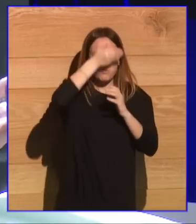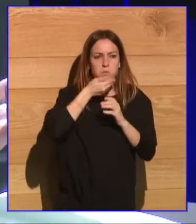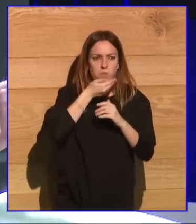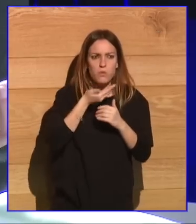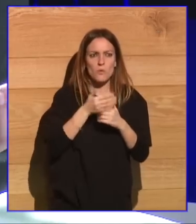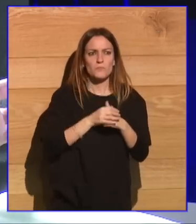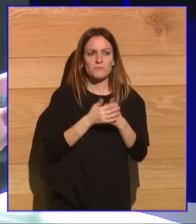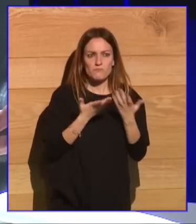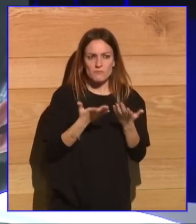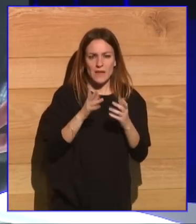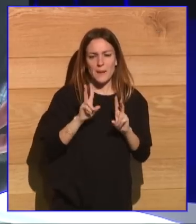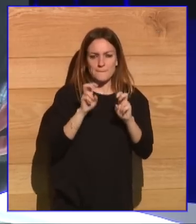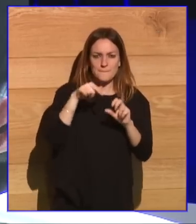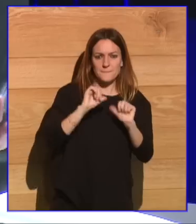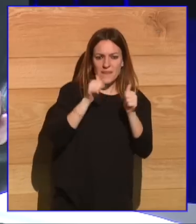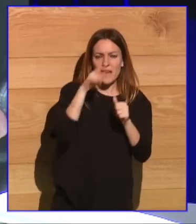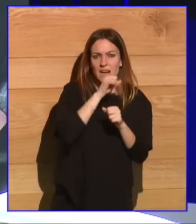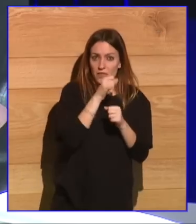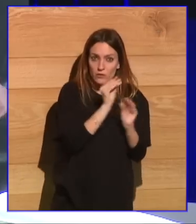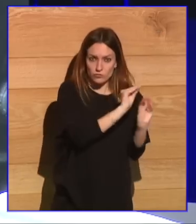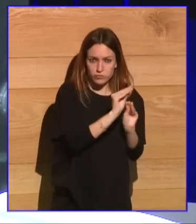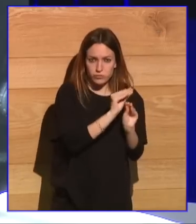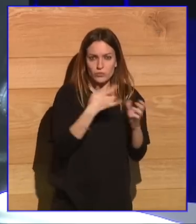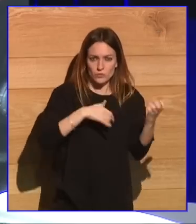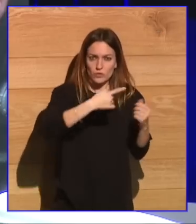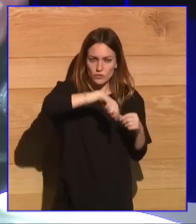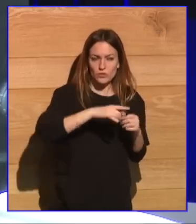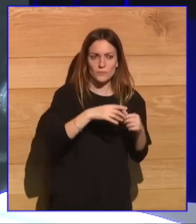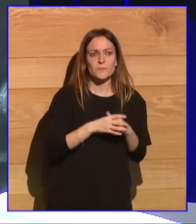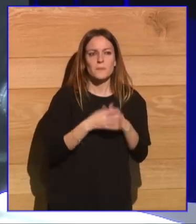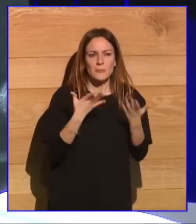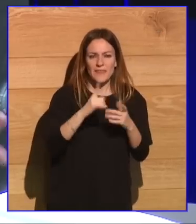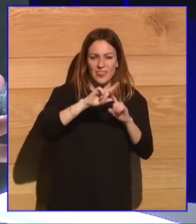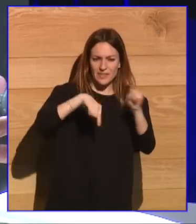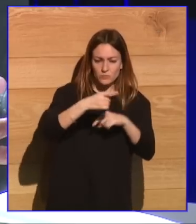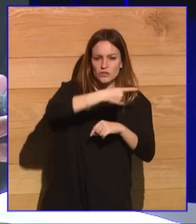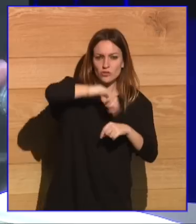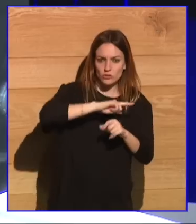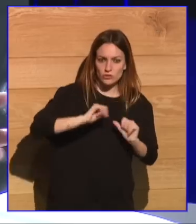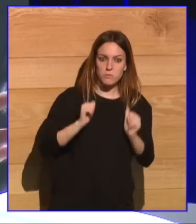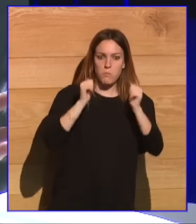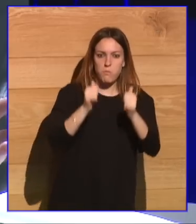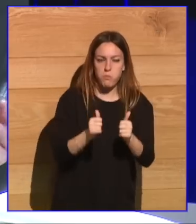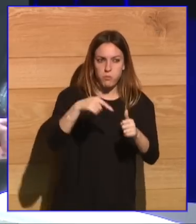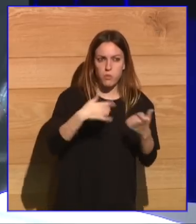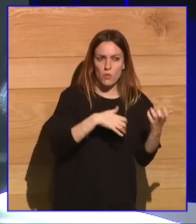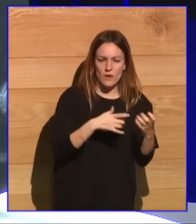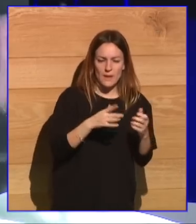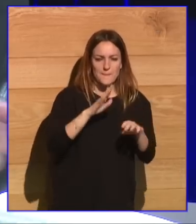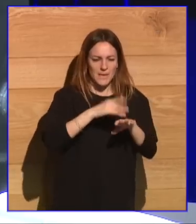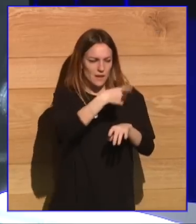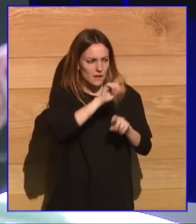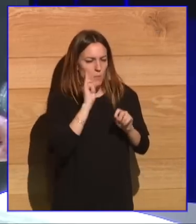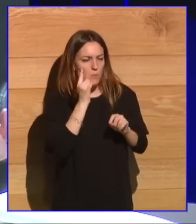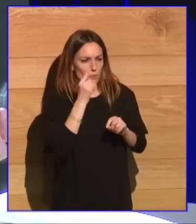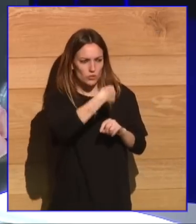tema introductorio, que es In the Flesh, después salgamos nosotros y vean que en realidad no éramos, lo cual demuestra que en